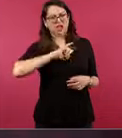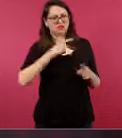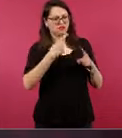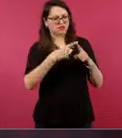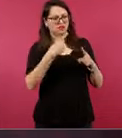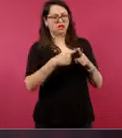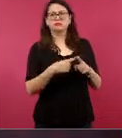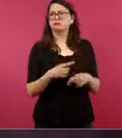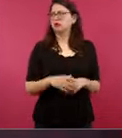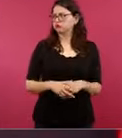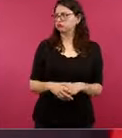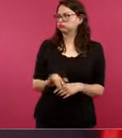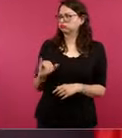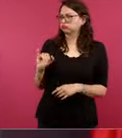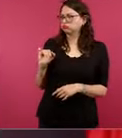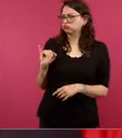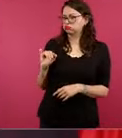Sí,